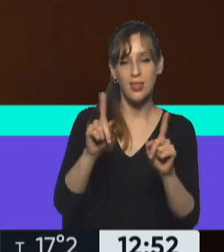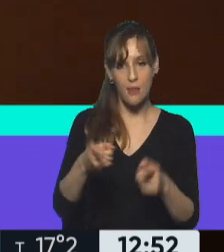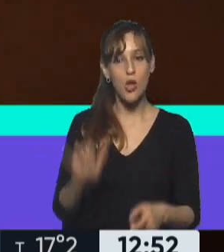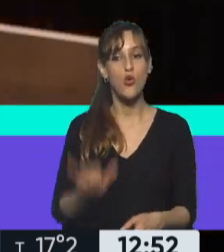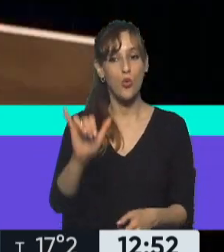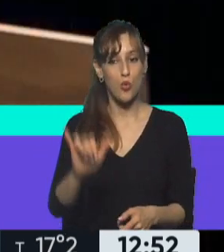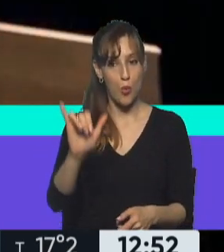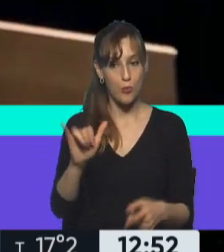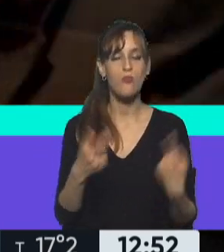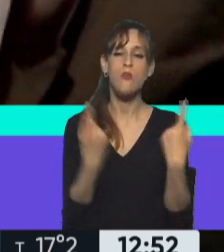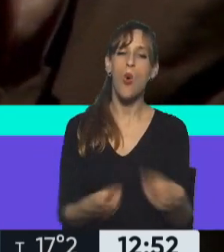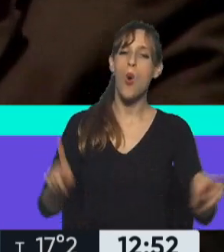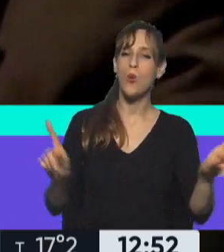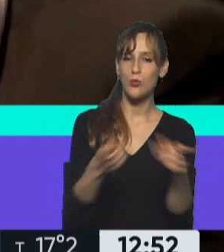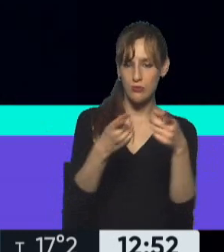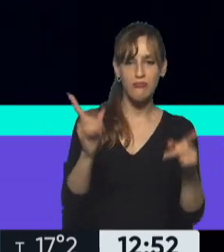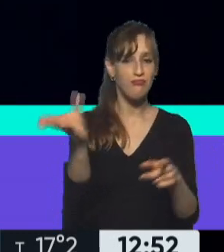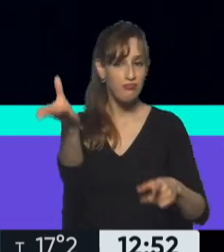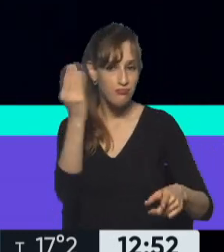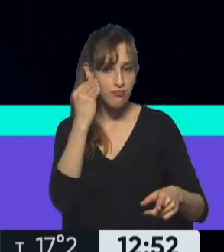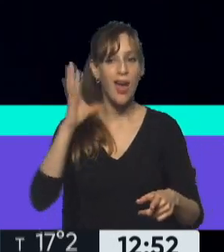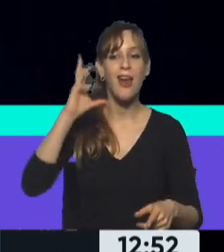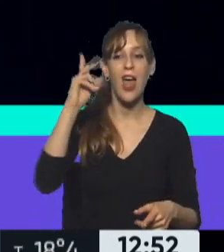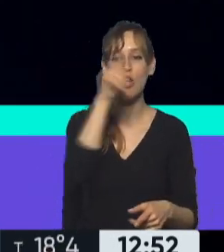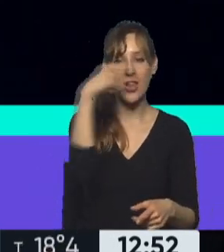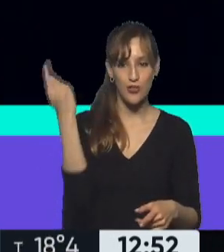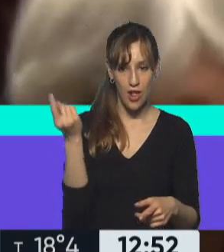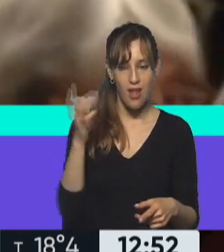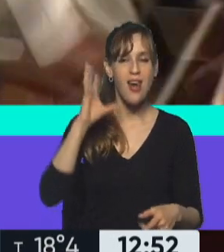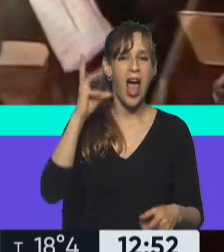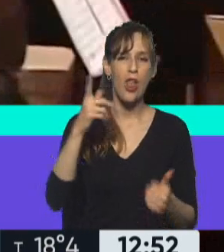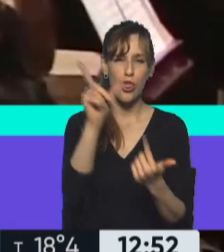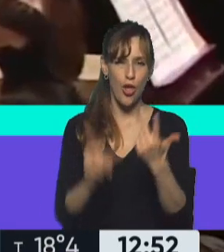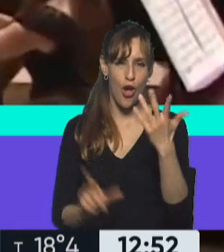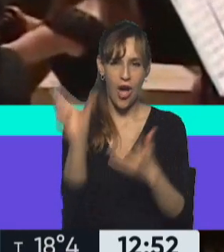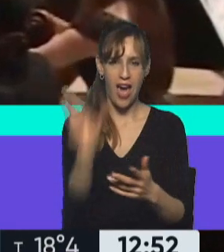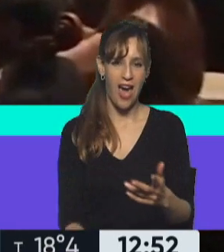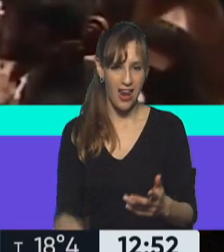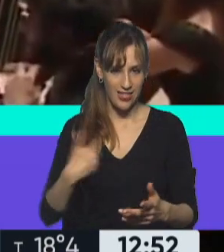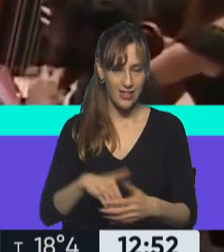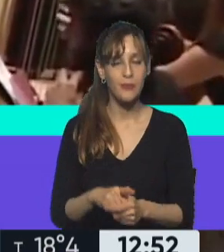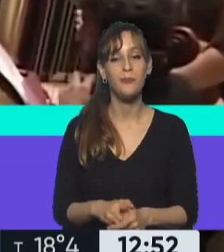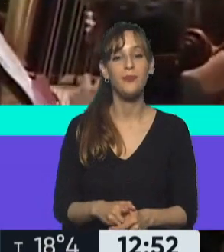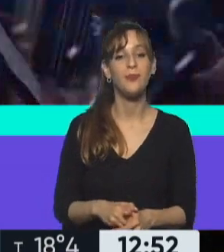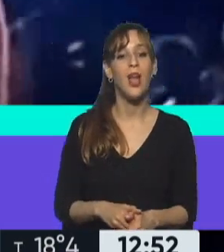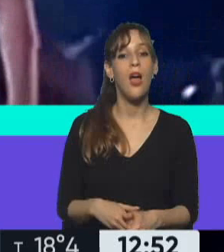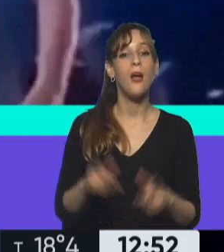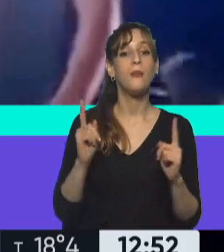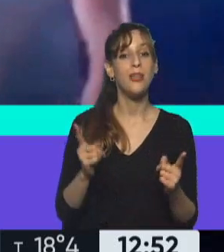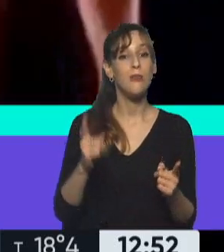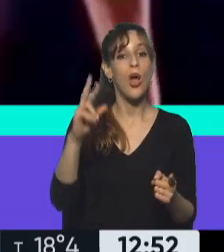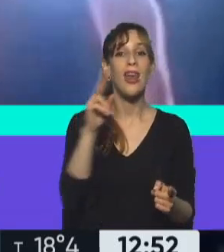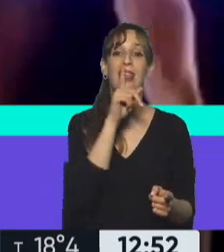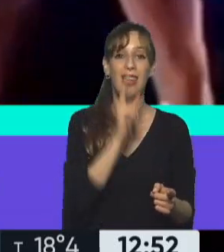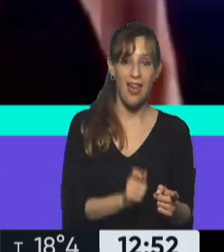este concierto por radio nacional y sus emisoras de todo el país la gala renacer sinfónico producida por el rey y el